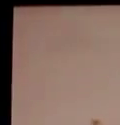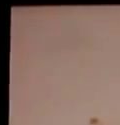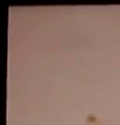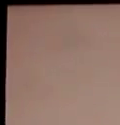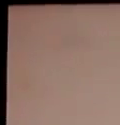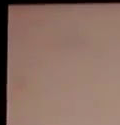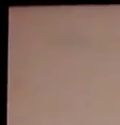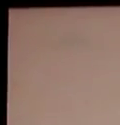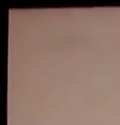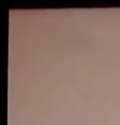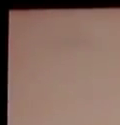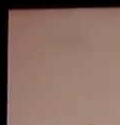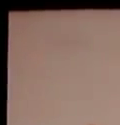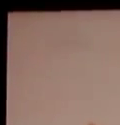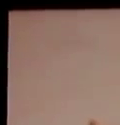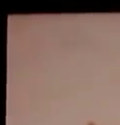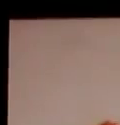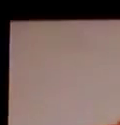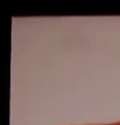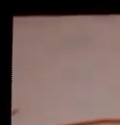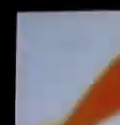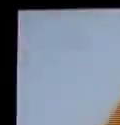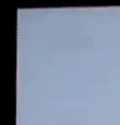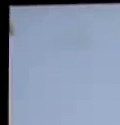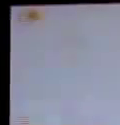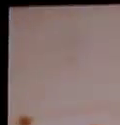A partir de este momento comienza el horario